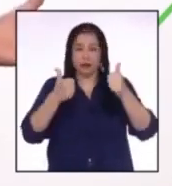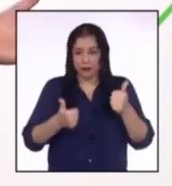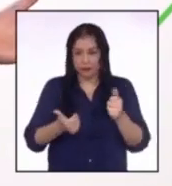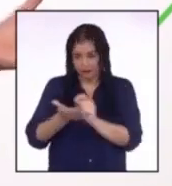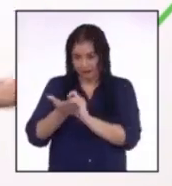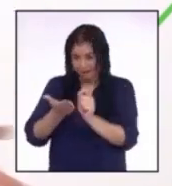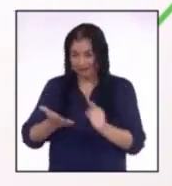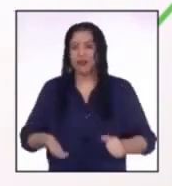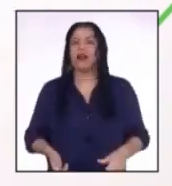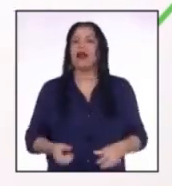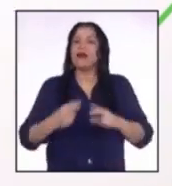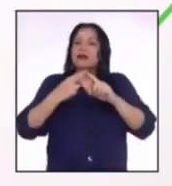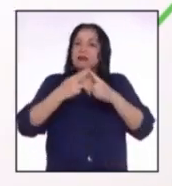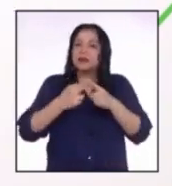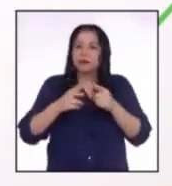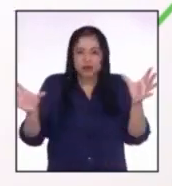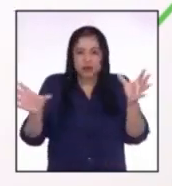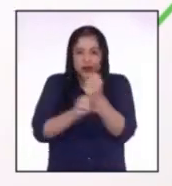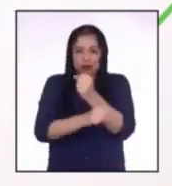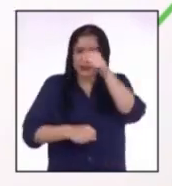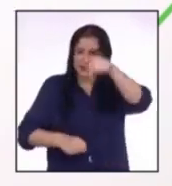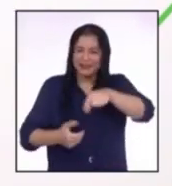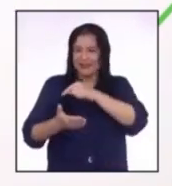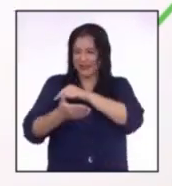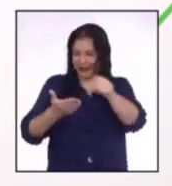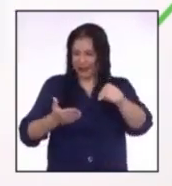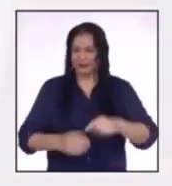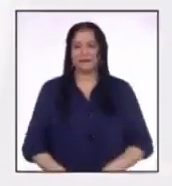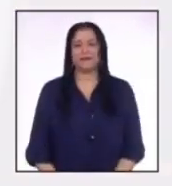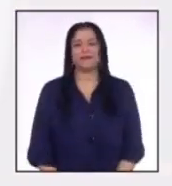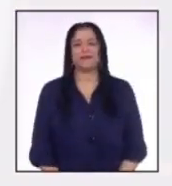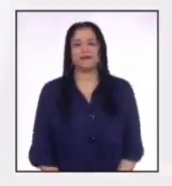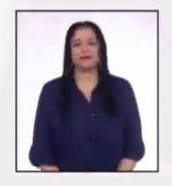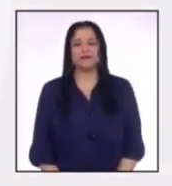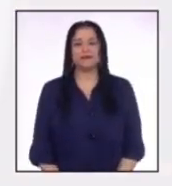empecemos con el resumen de la semana